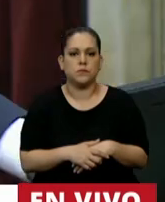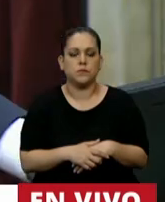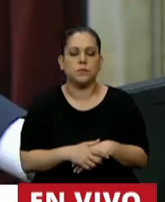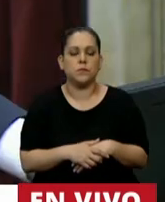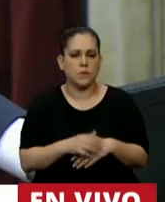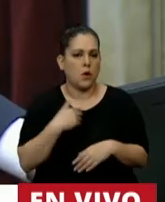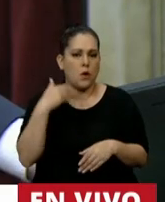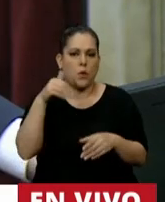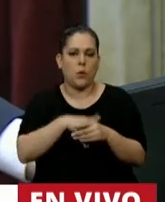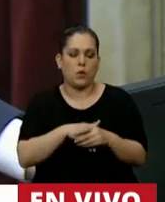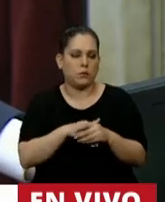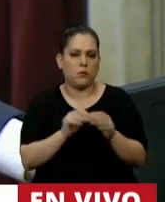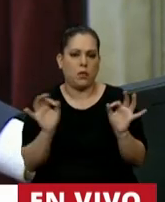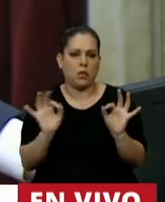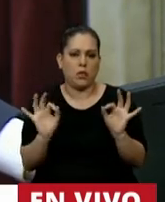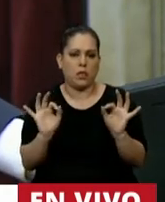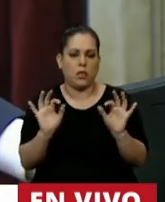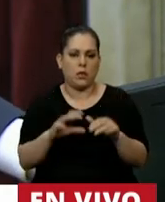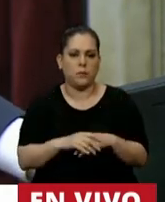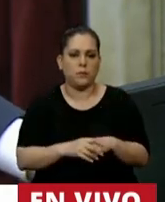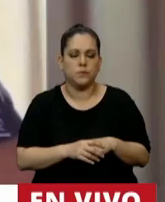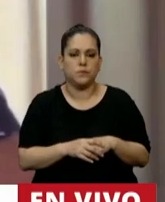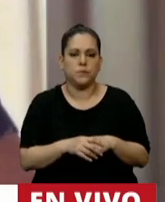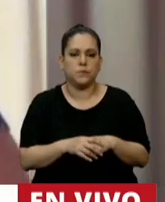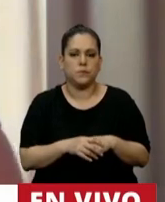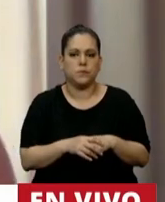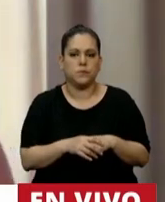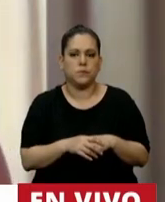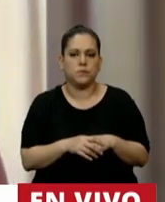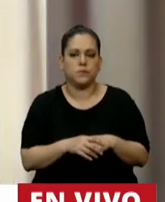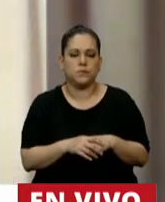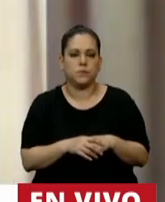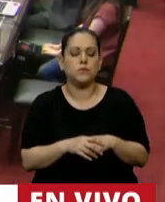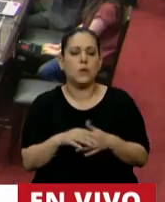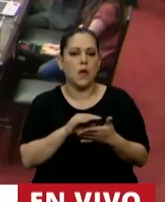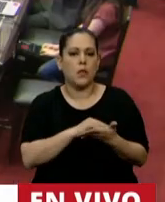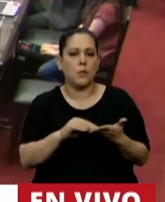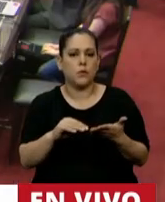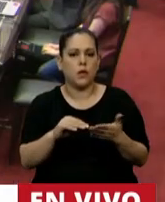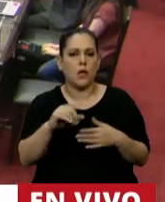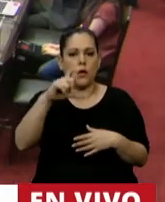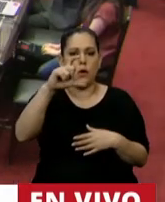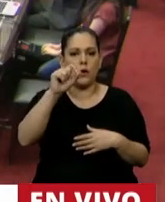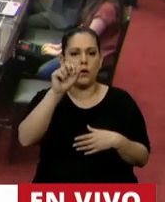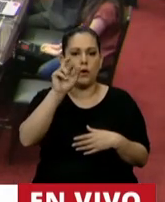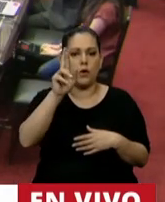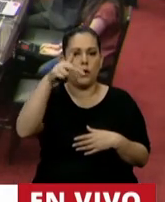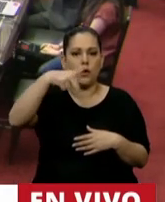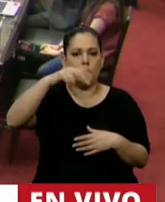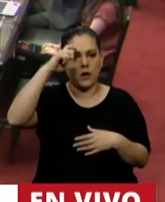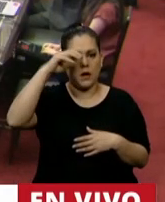me voy a estrenar de votar gracias diputada diputado alfredo cornejo